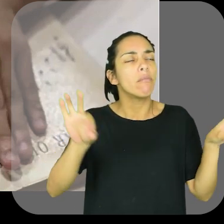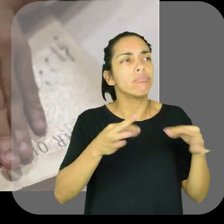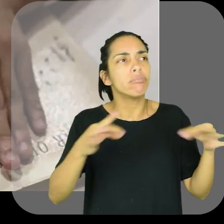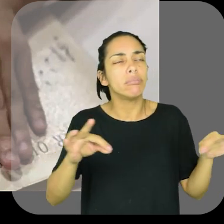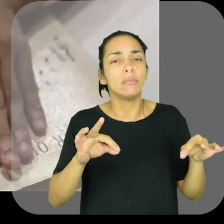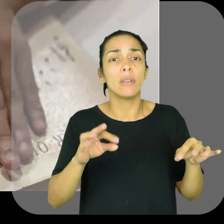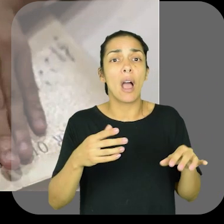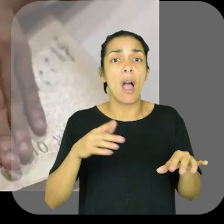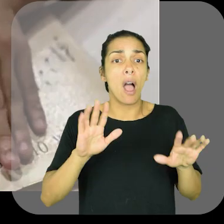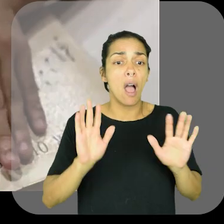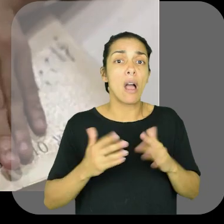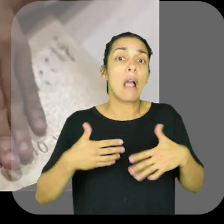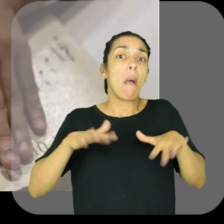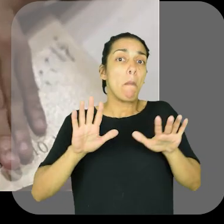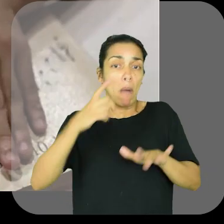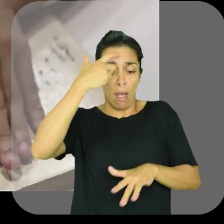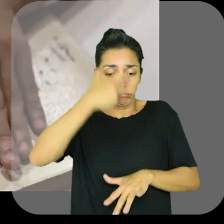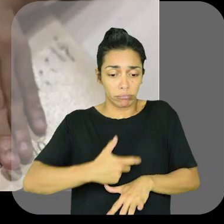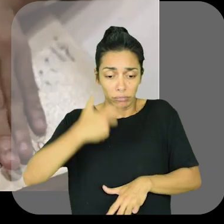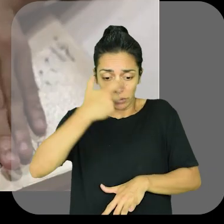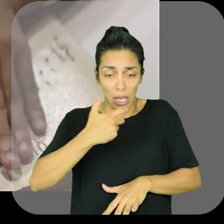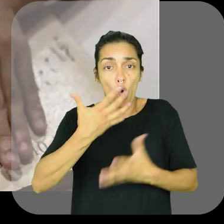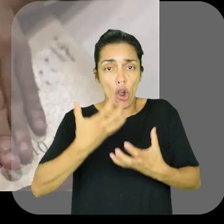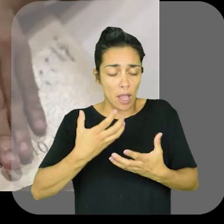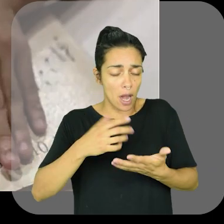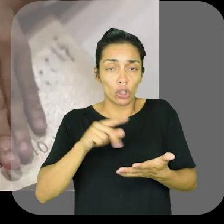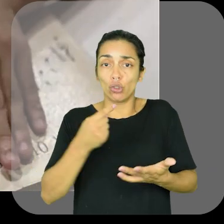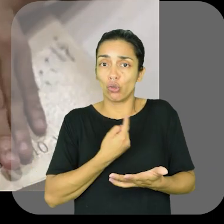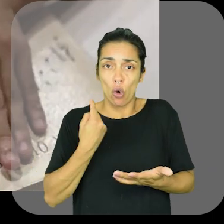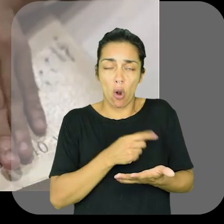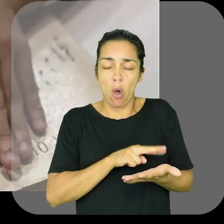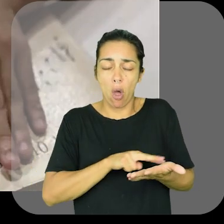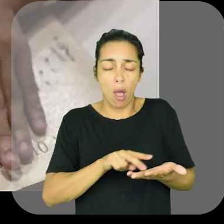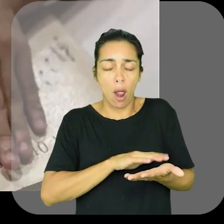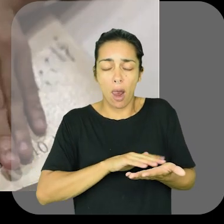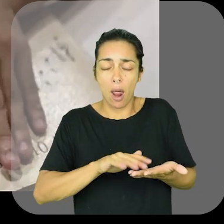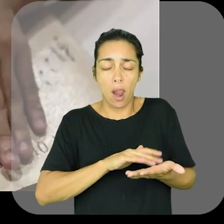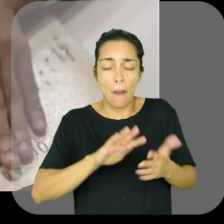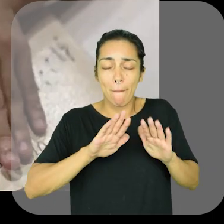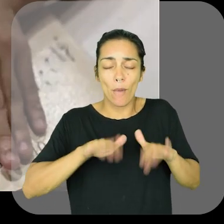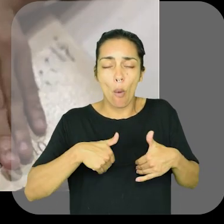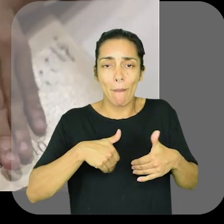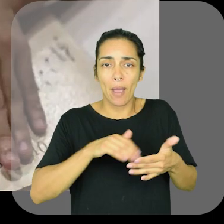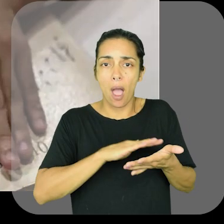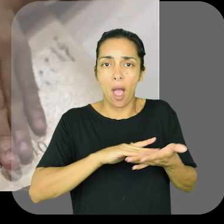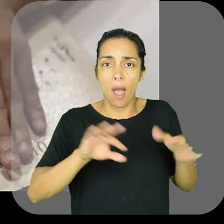quisiera leer su propia partitura o que en algún momento el músico ciego